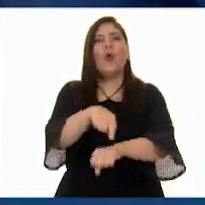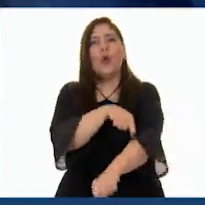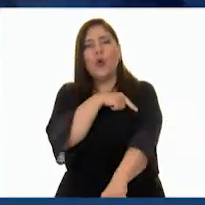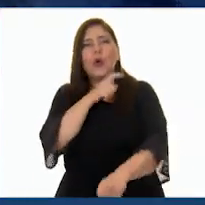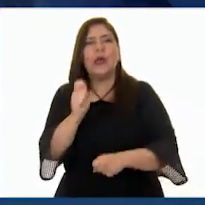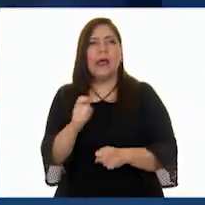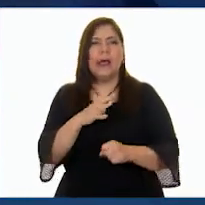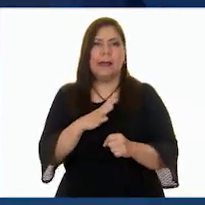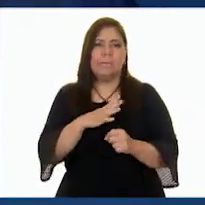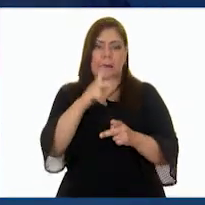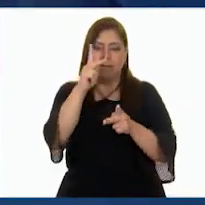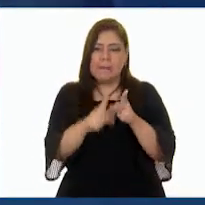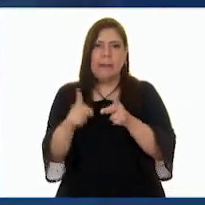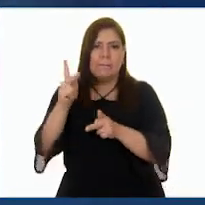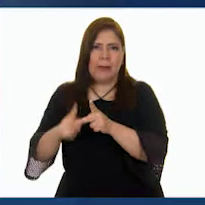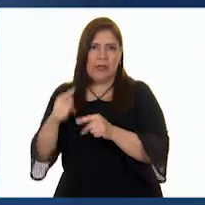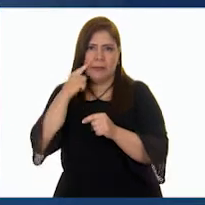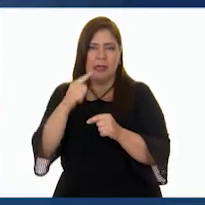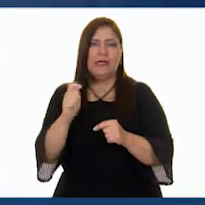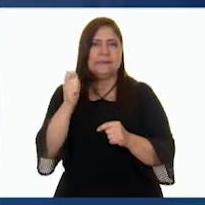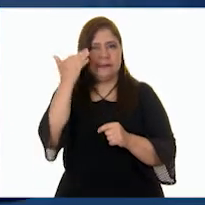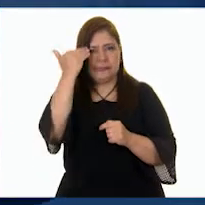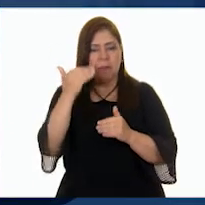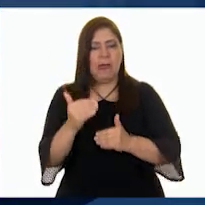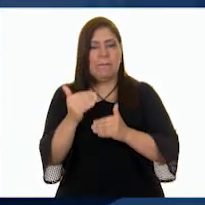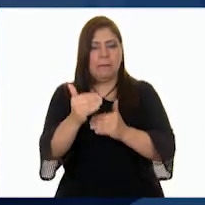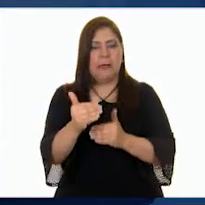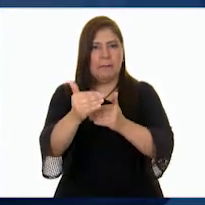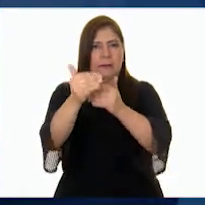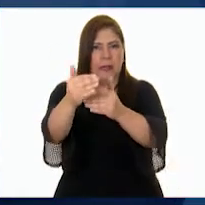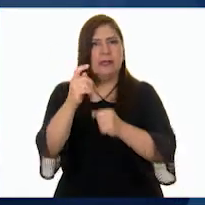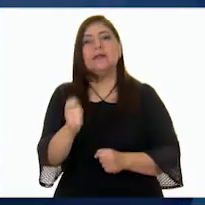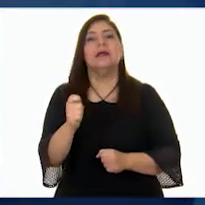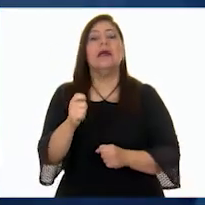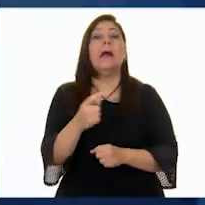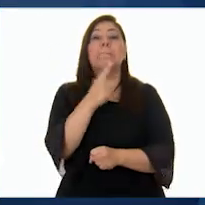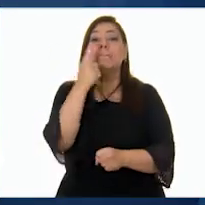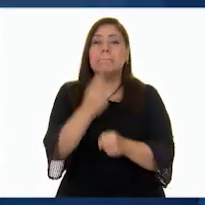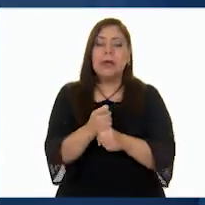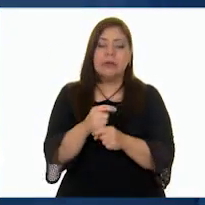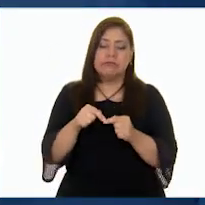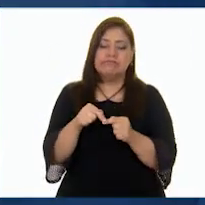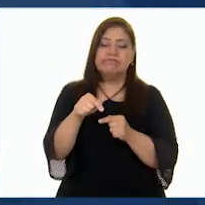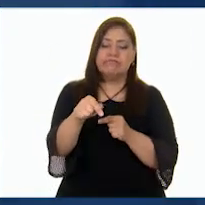en varias etapas. En primer lugar, caminaba la mitad de la pista.